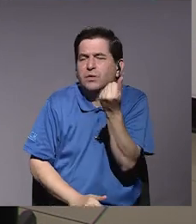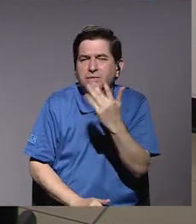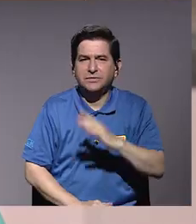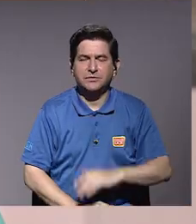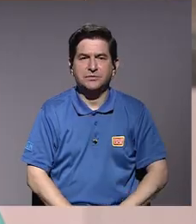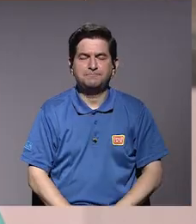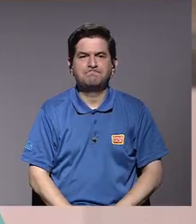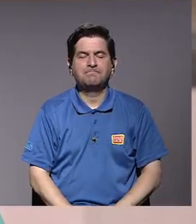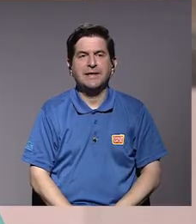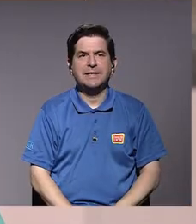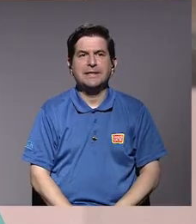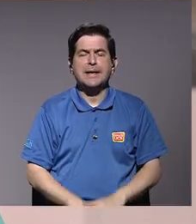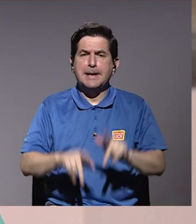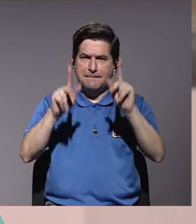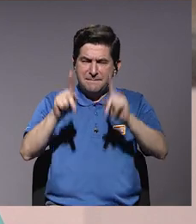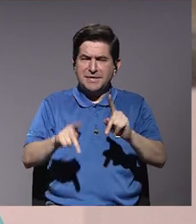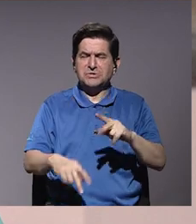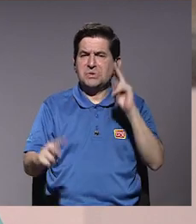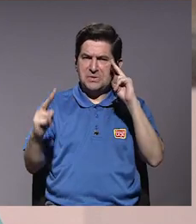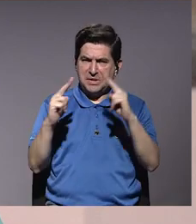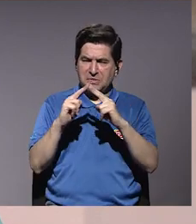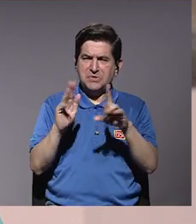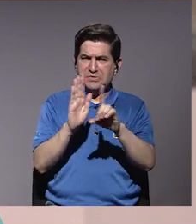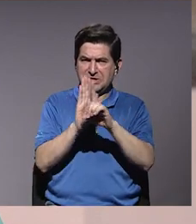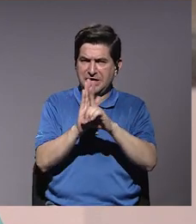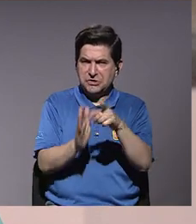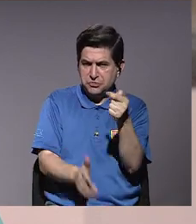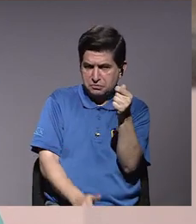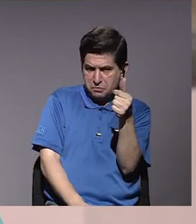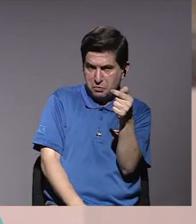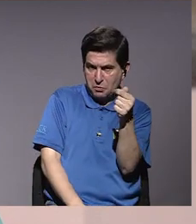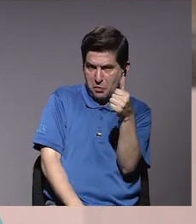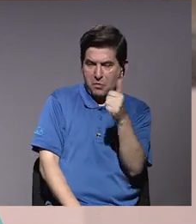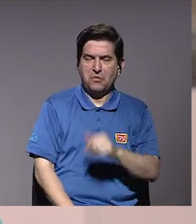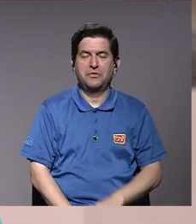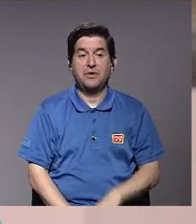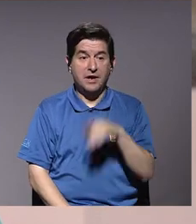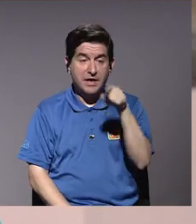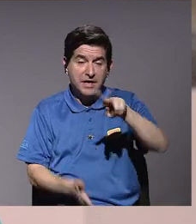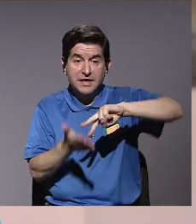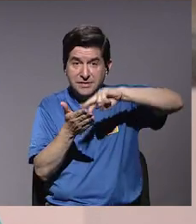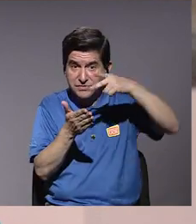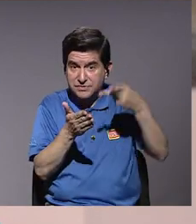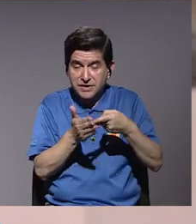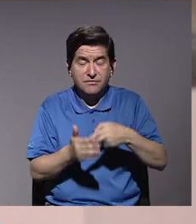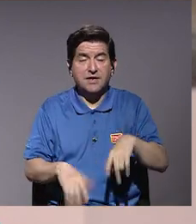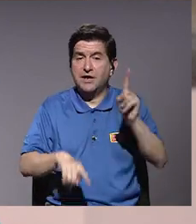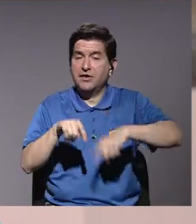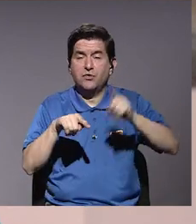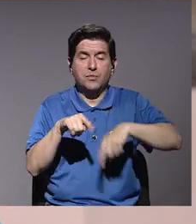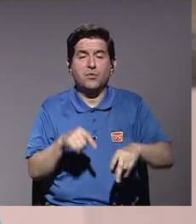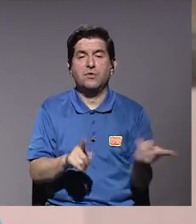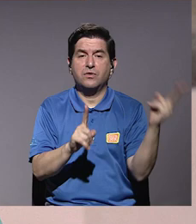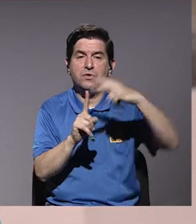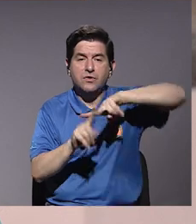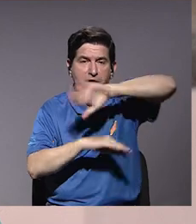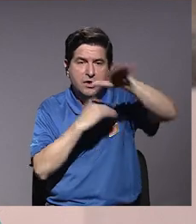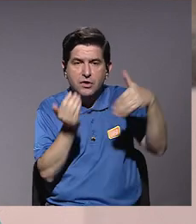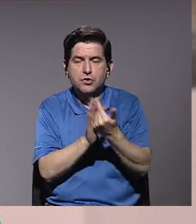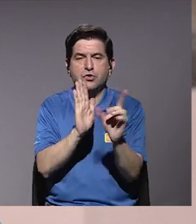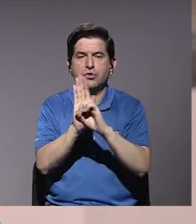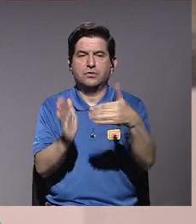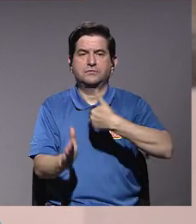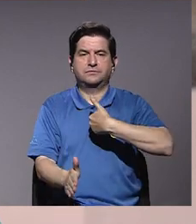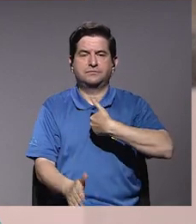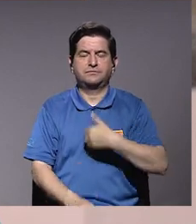derechos? Vieras, Gabriela, que las personas conocen poco de sus derechos. Y precisamente eso los lleva a no poder ejercitar todos